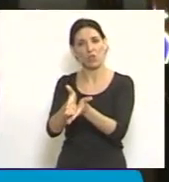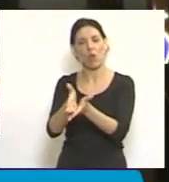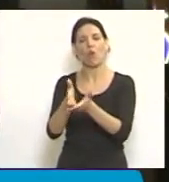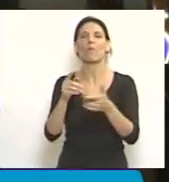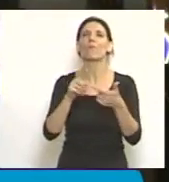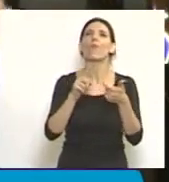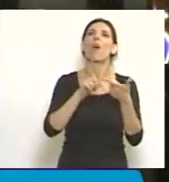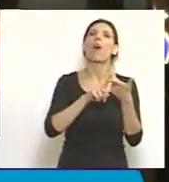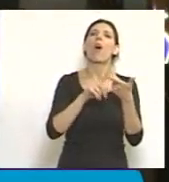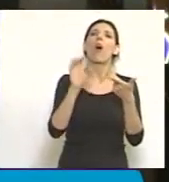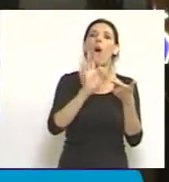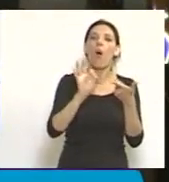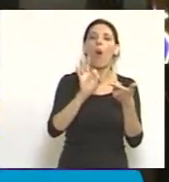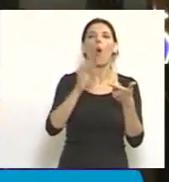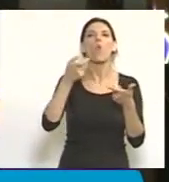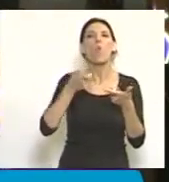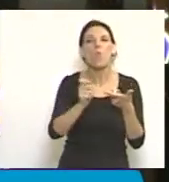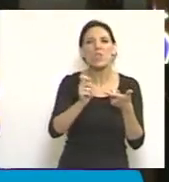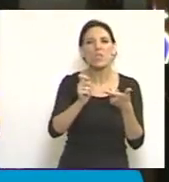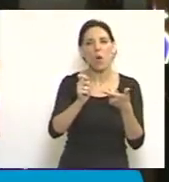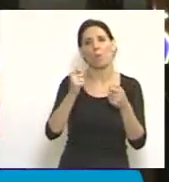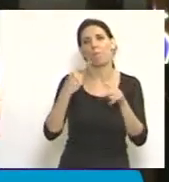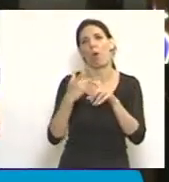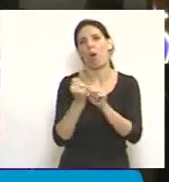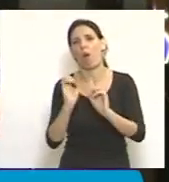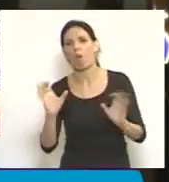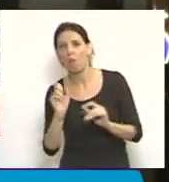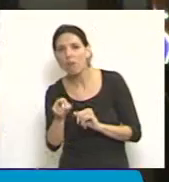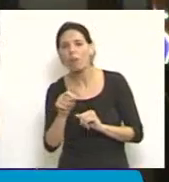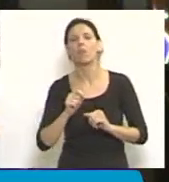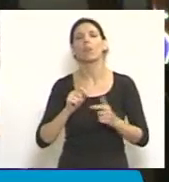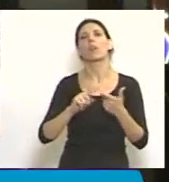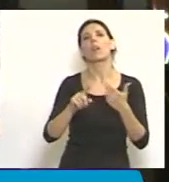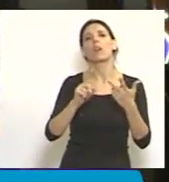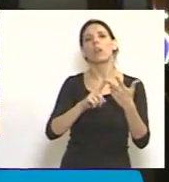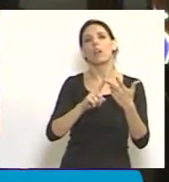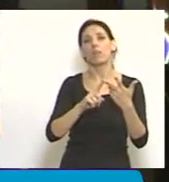materia. Es relativamente fácil para el Procurador General